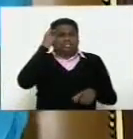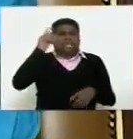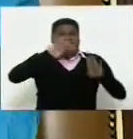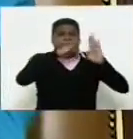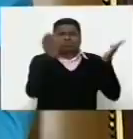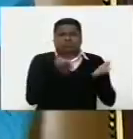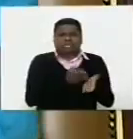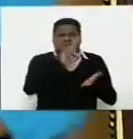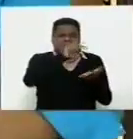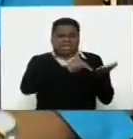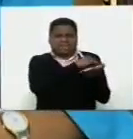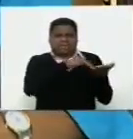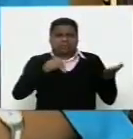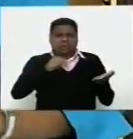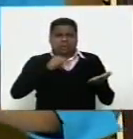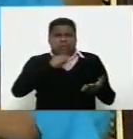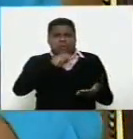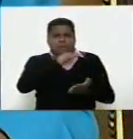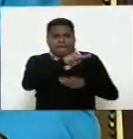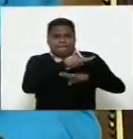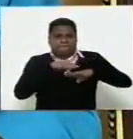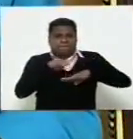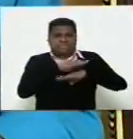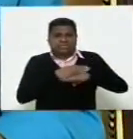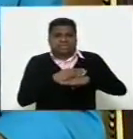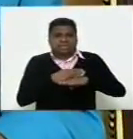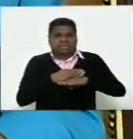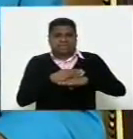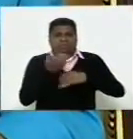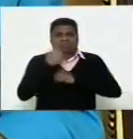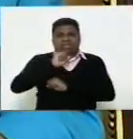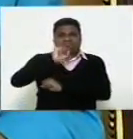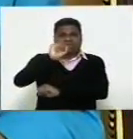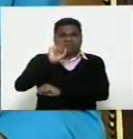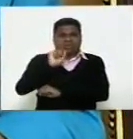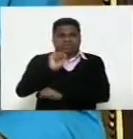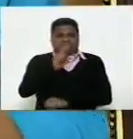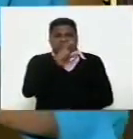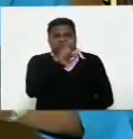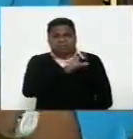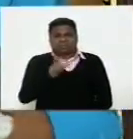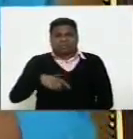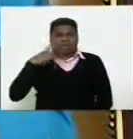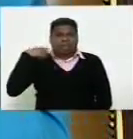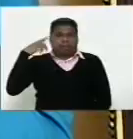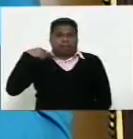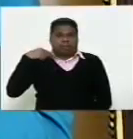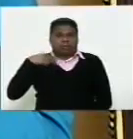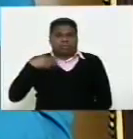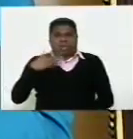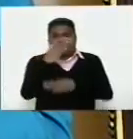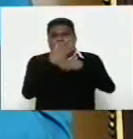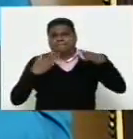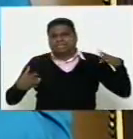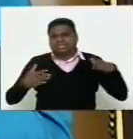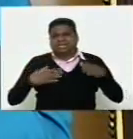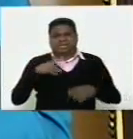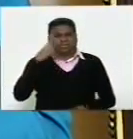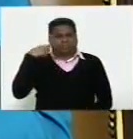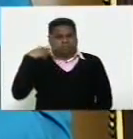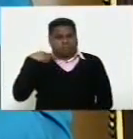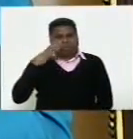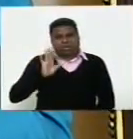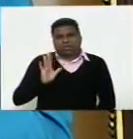eliminó el Ministerio de Defensa de las Personas Afrodescendientes, que son la mitad de la población en